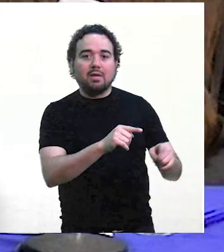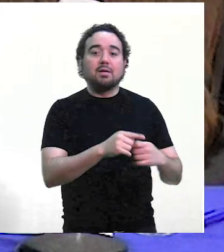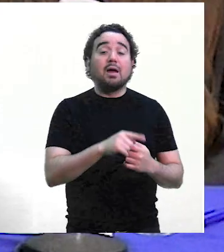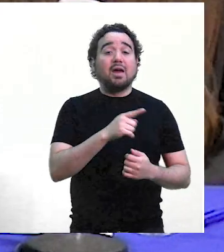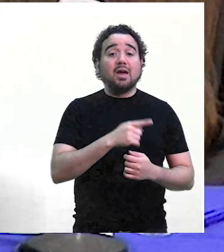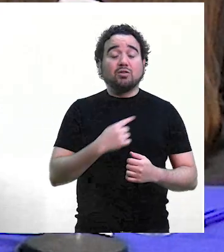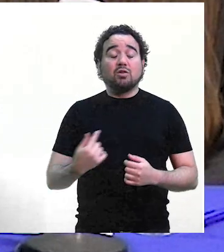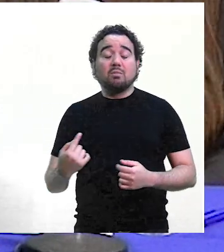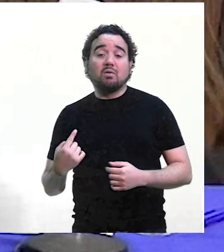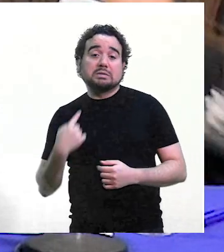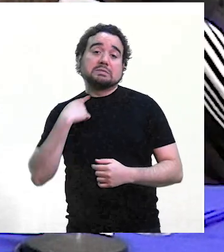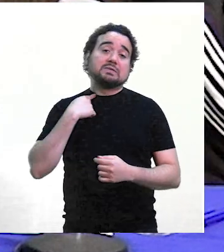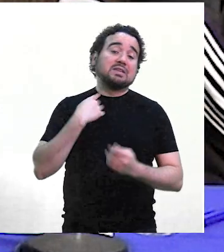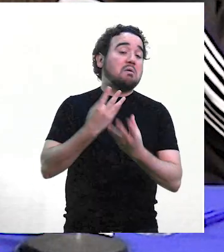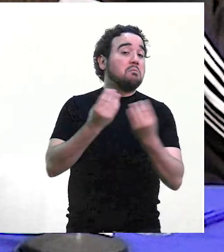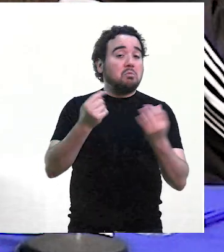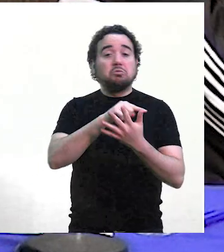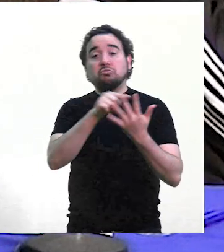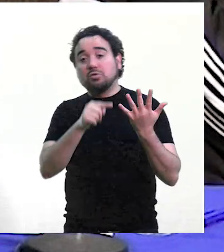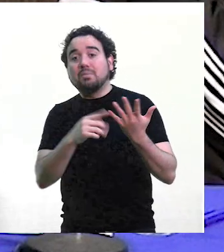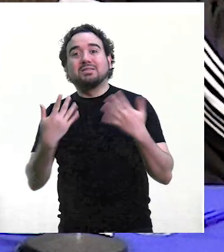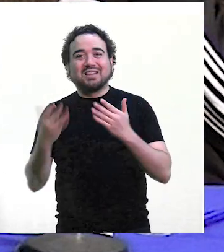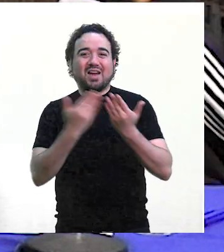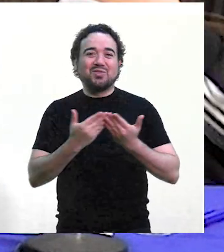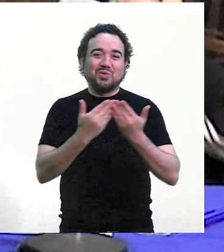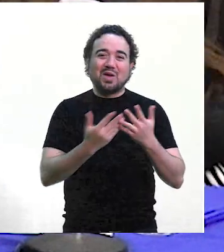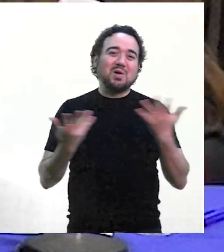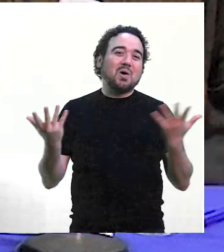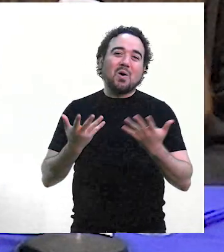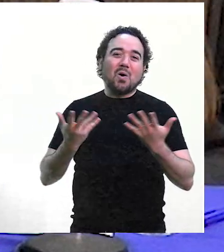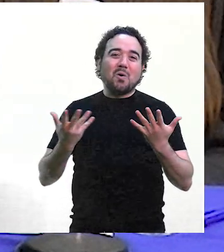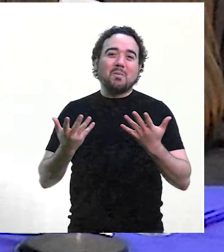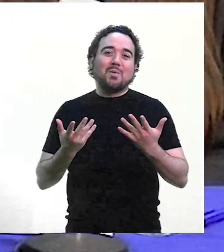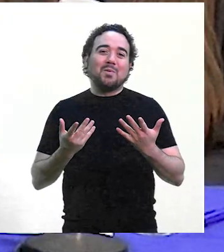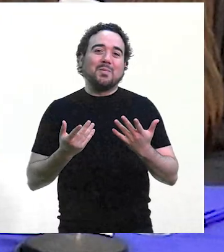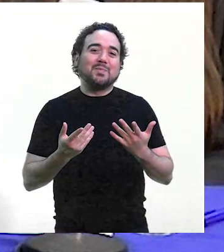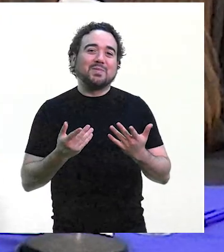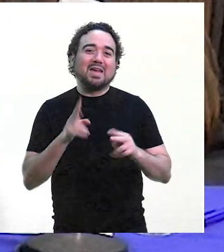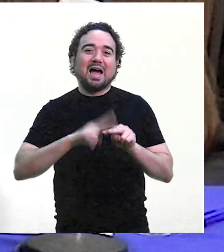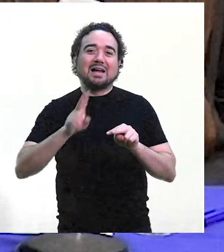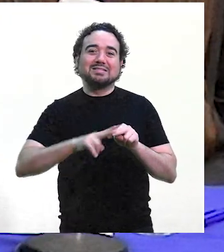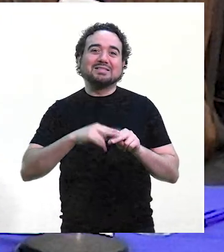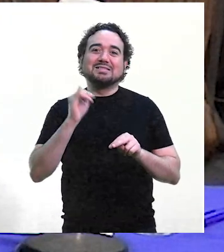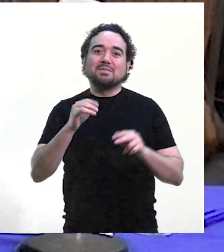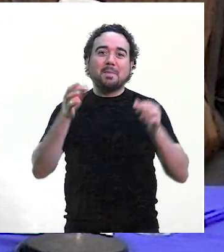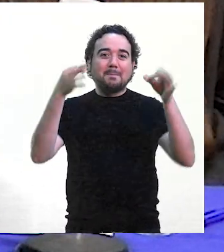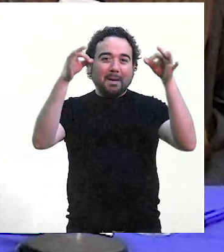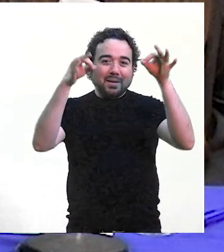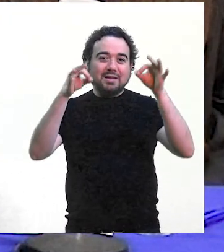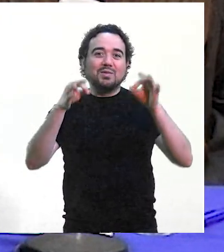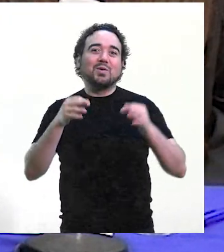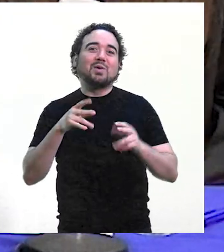hormonas. Claro. Y nos hacen bastante mal en muchos aspectos, y eso está bastante estudiado. Es cuestión de ponerse... En ese papelito que